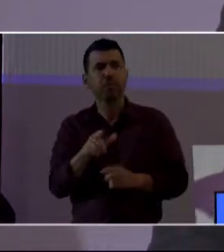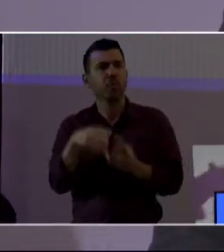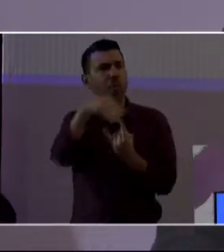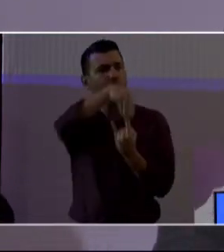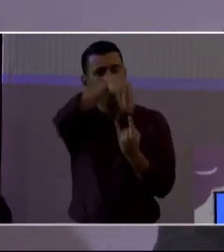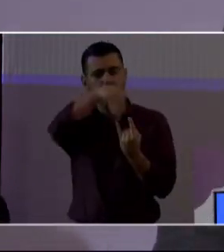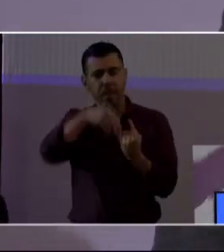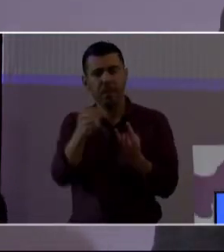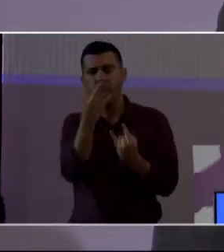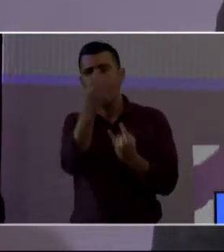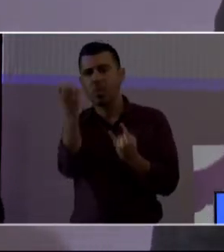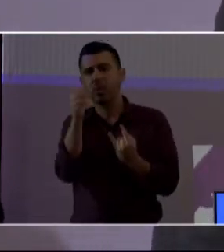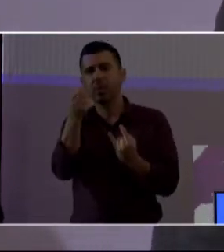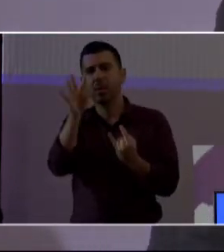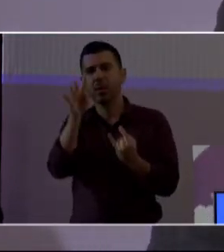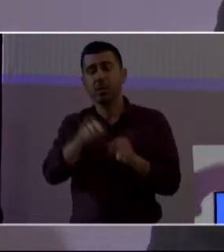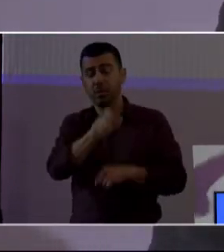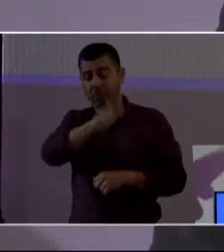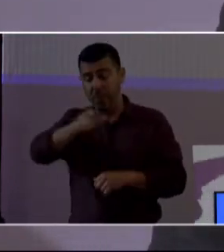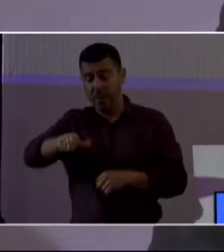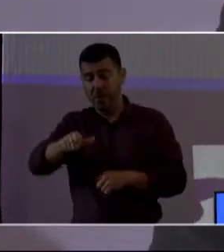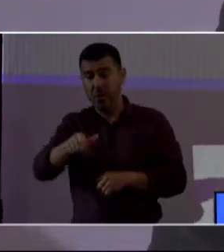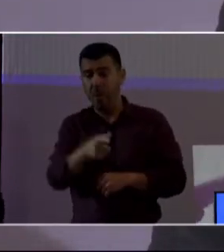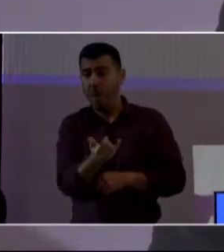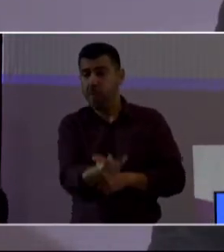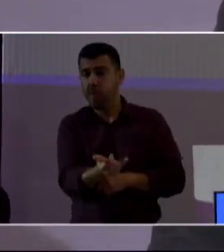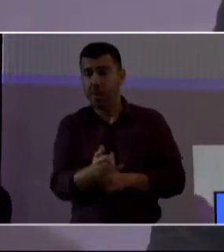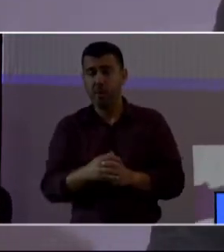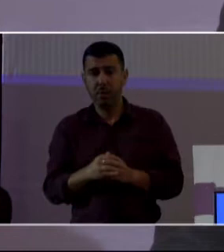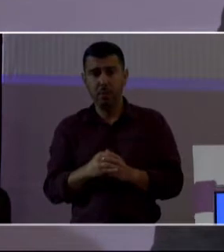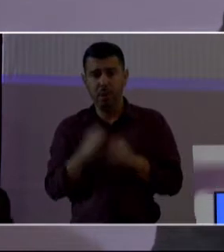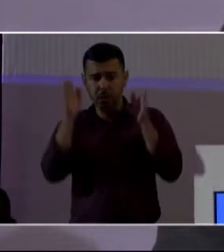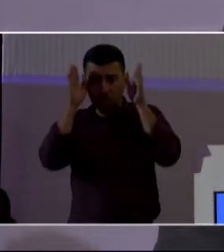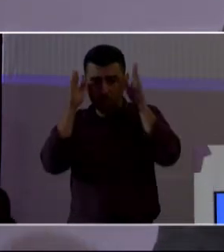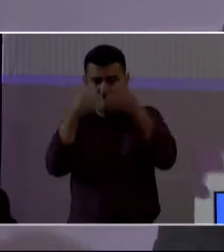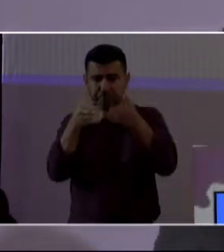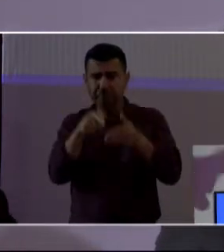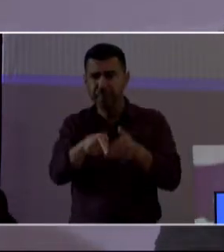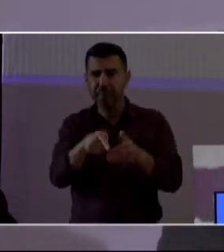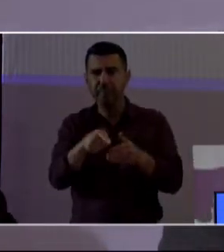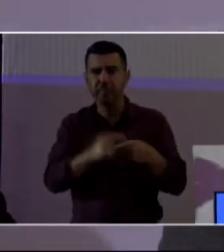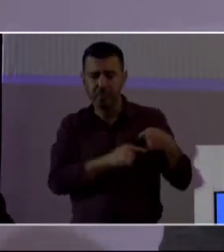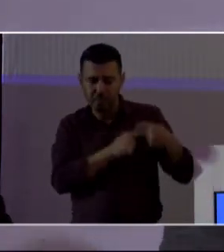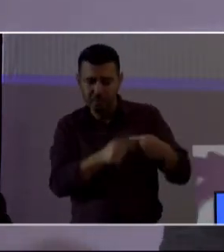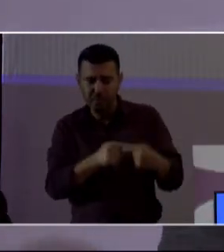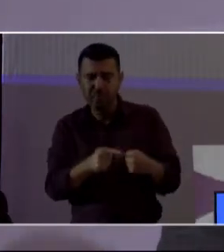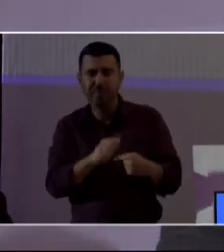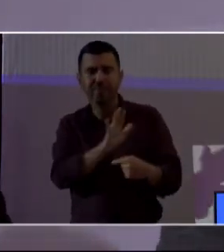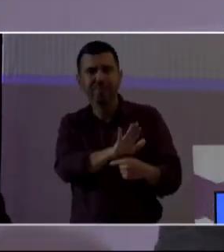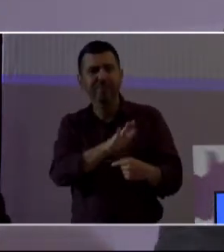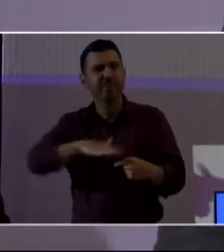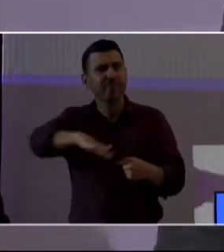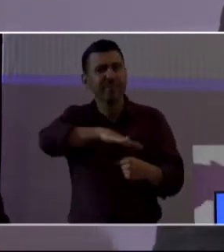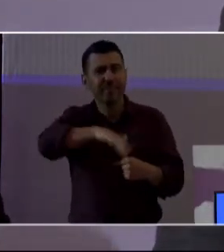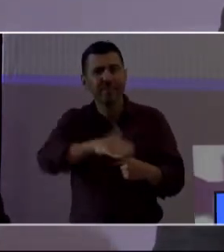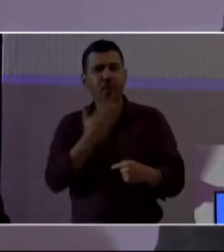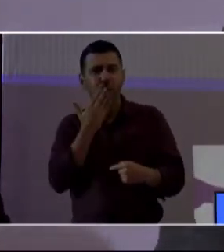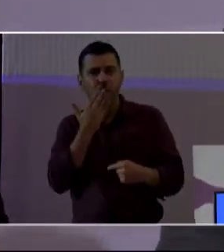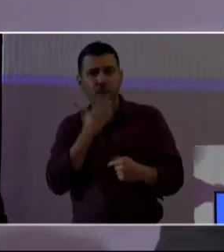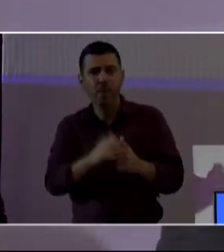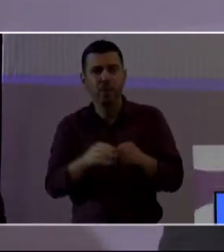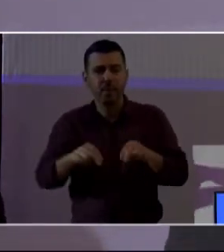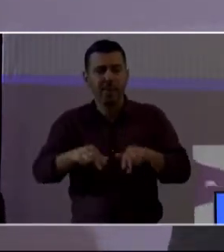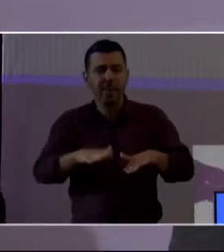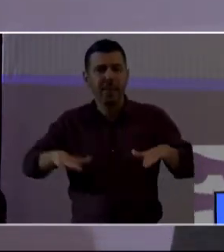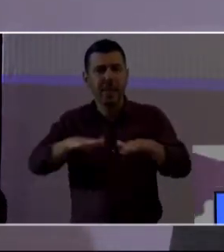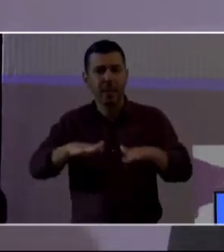de 414 personas, pero un enfoque étnico trabajando con los territorios muy importante es ver